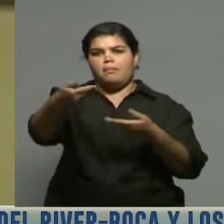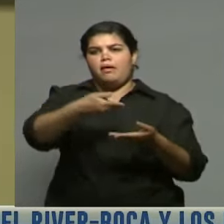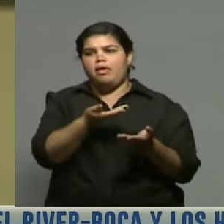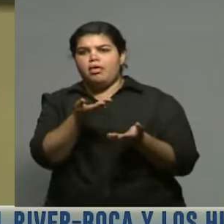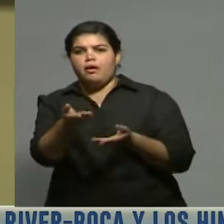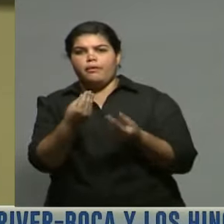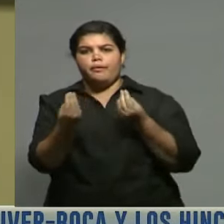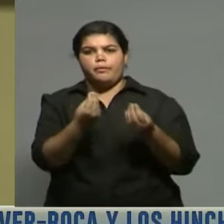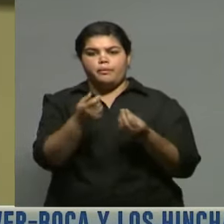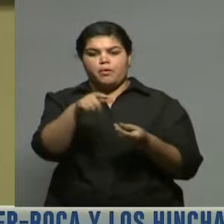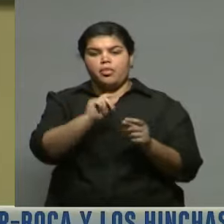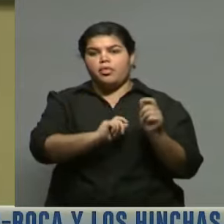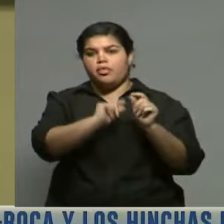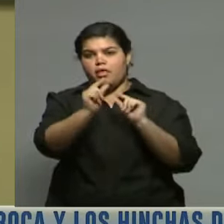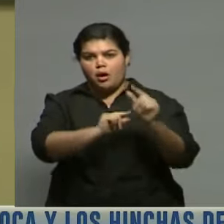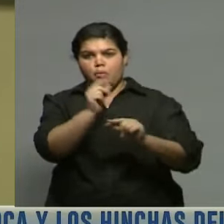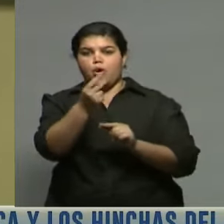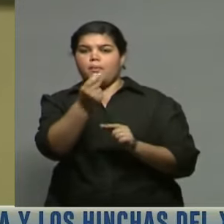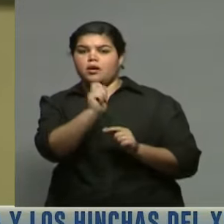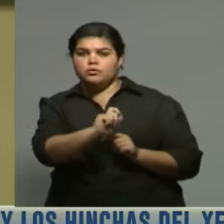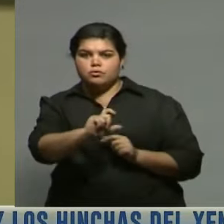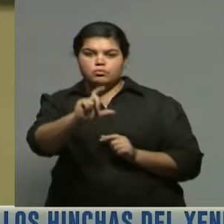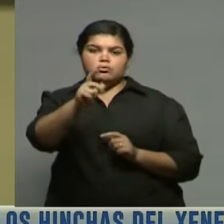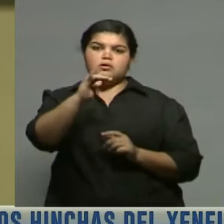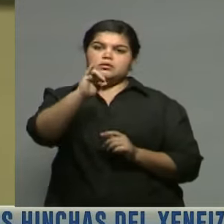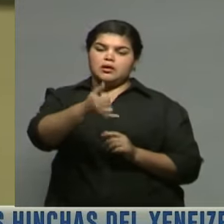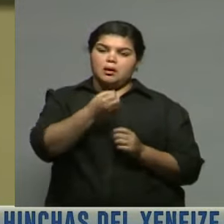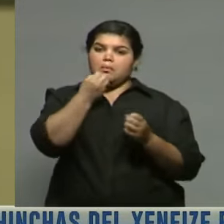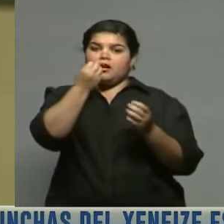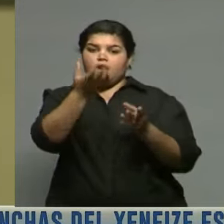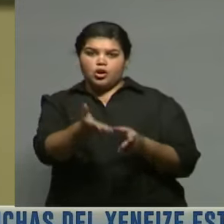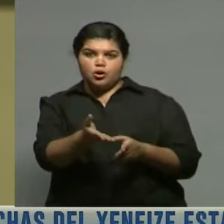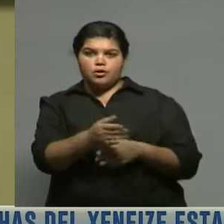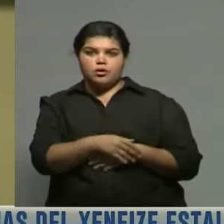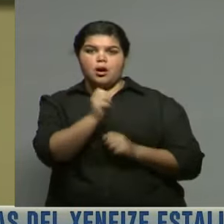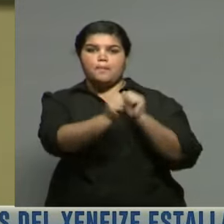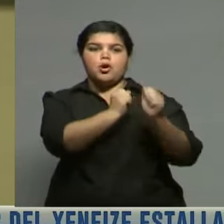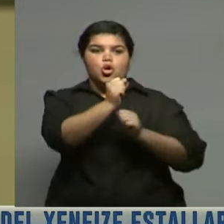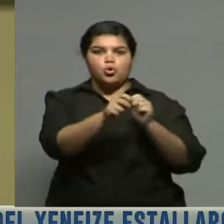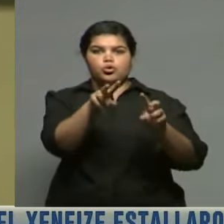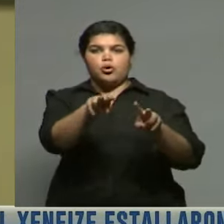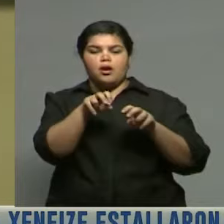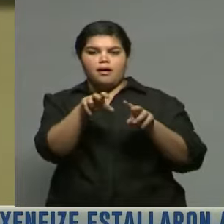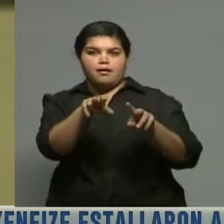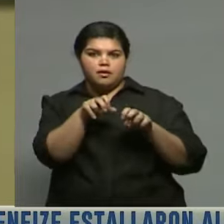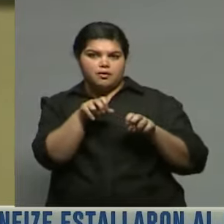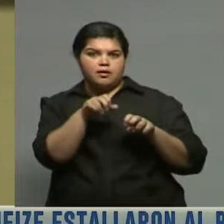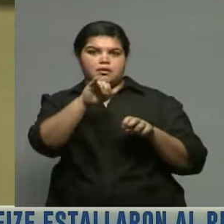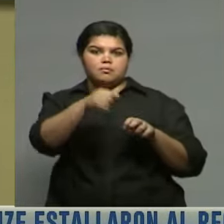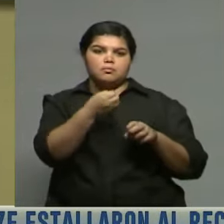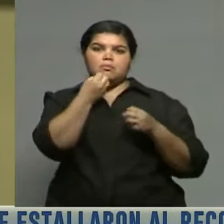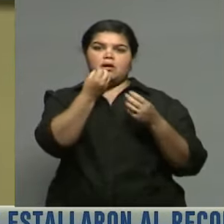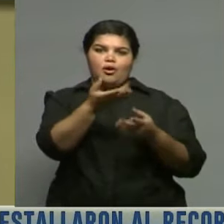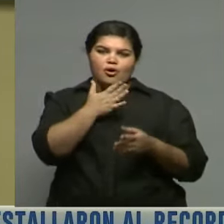recuperado, teníamos un productor que no digamos que tenía una rentabilidad importante, pero que empezaba a tomar un poco de